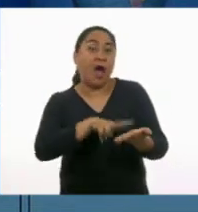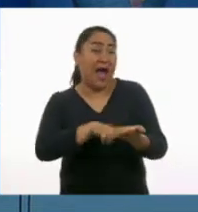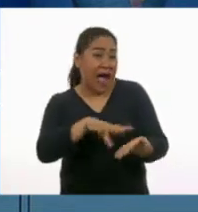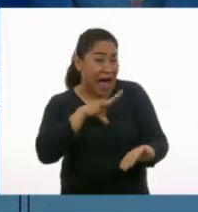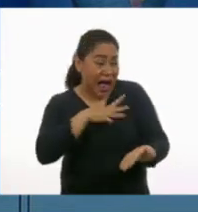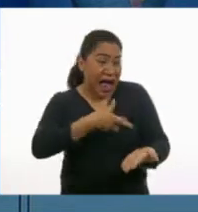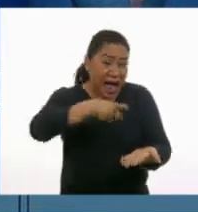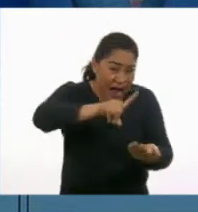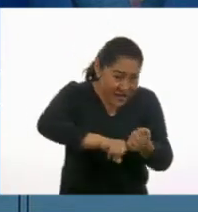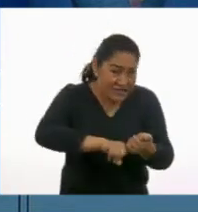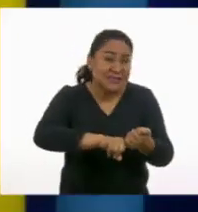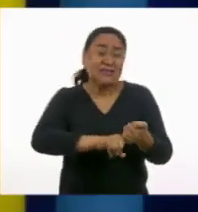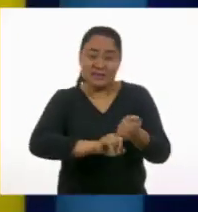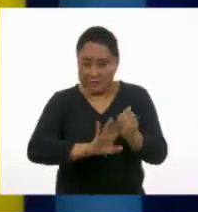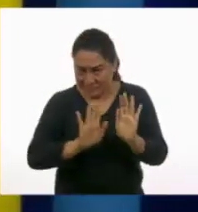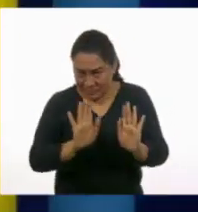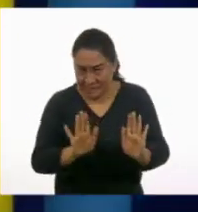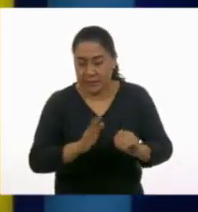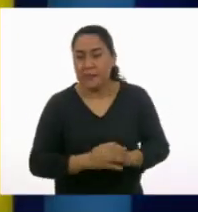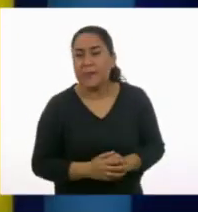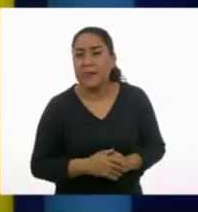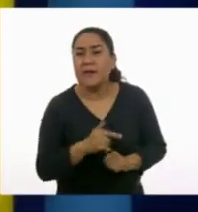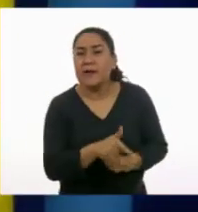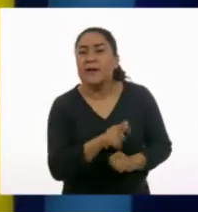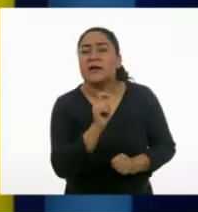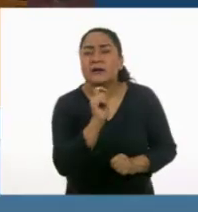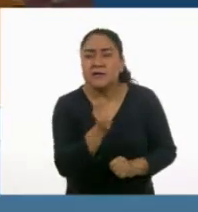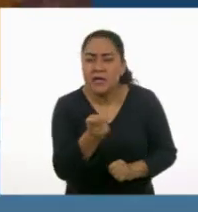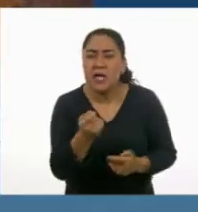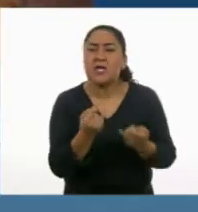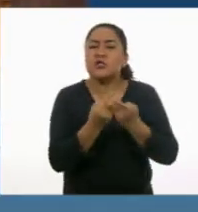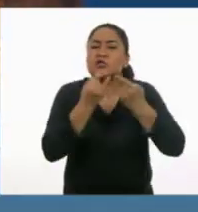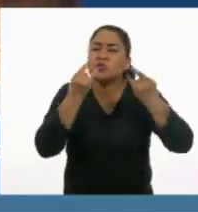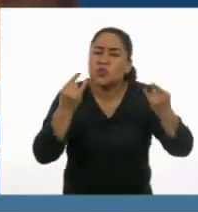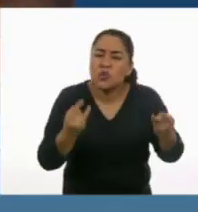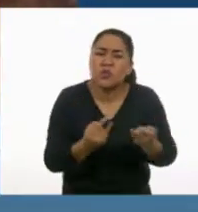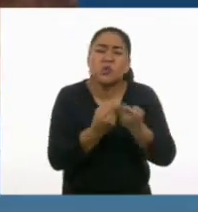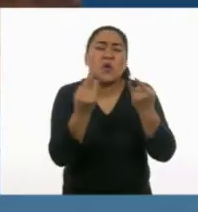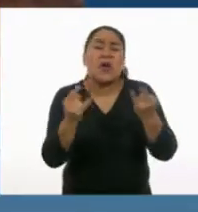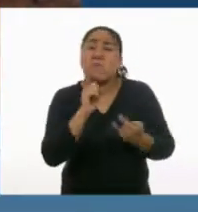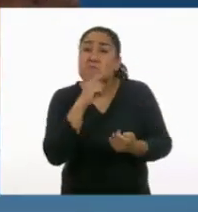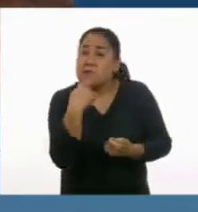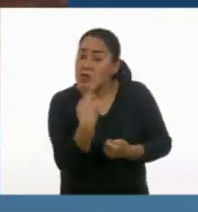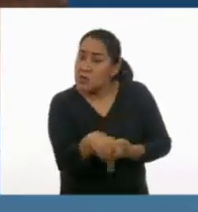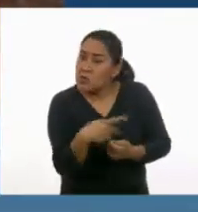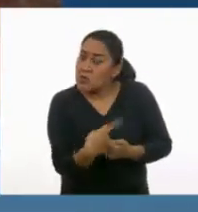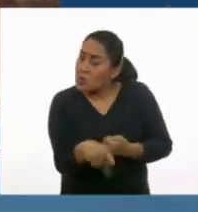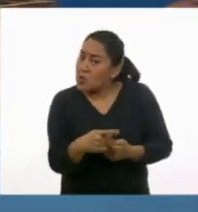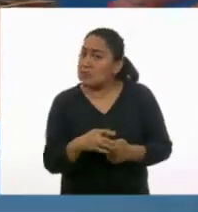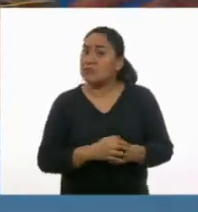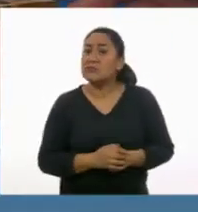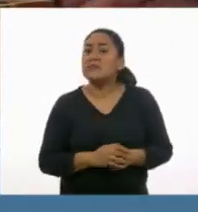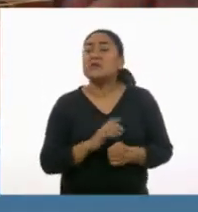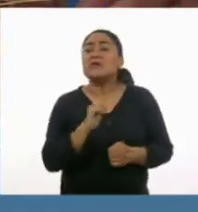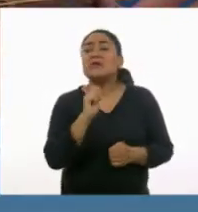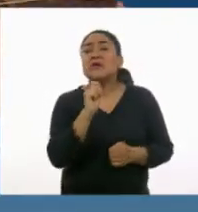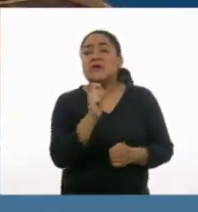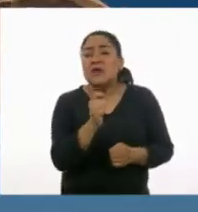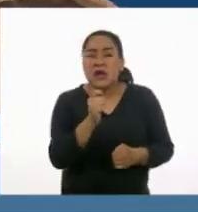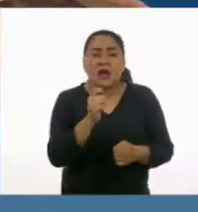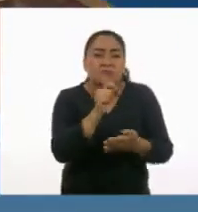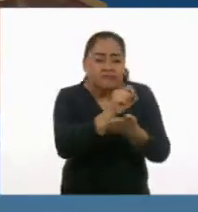Sí. Son la literatura y el patrimonio mismo de nuestras